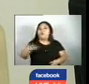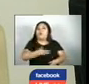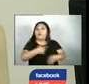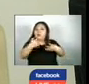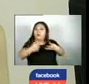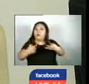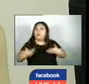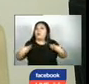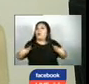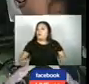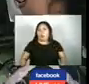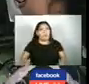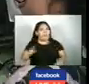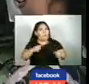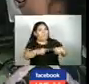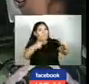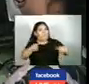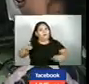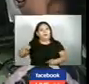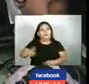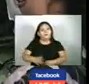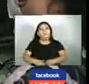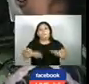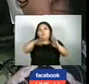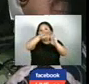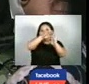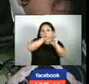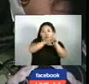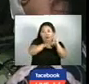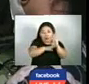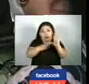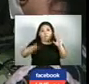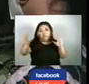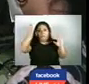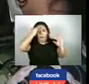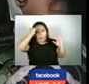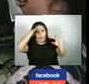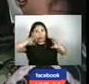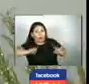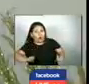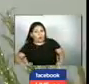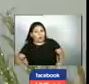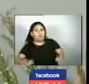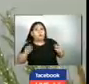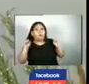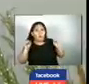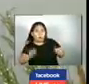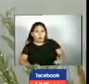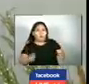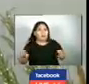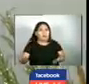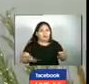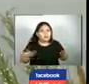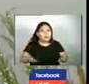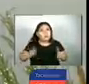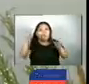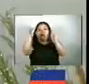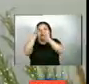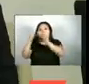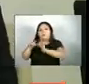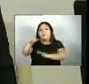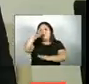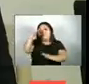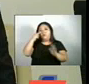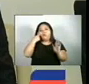son enemigos de la policía. Estos y otros lineamientos para que los estados cumplan con las solicitudes de los organismos internacionales